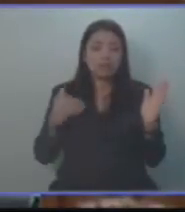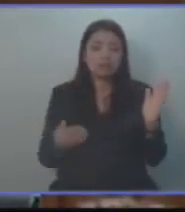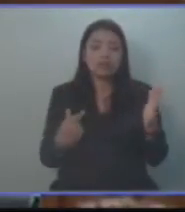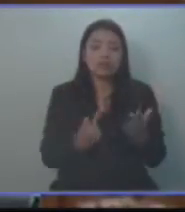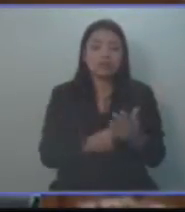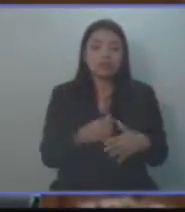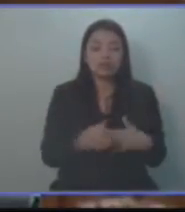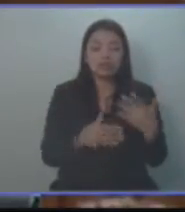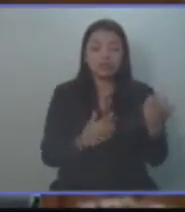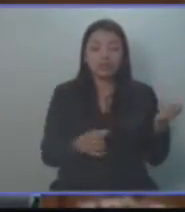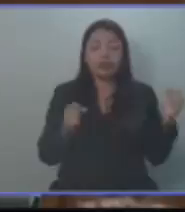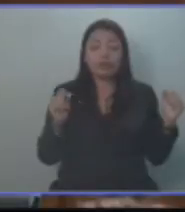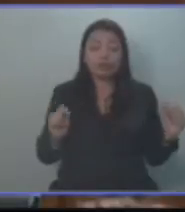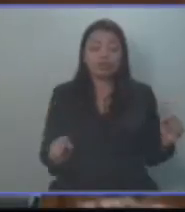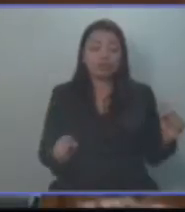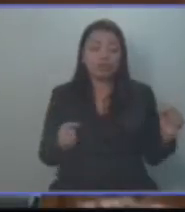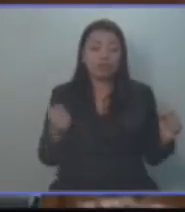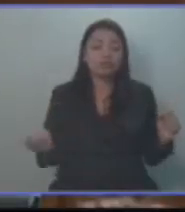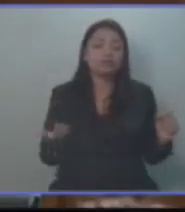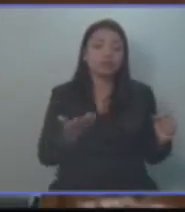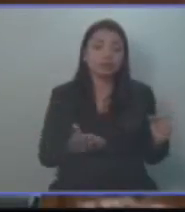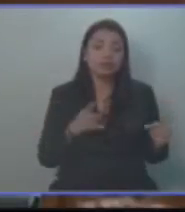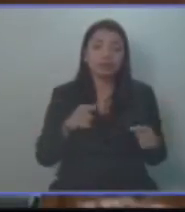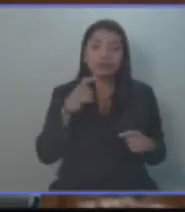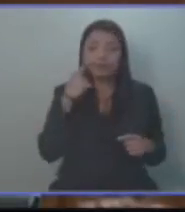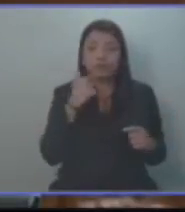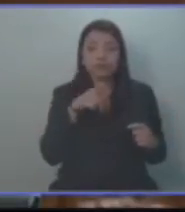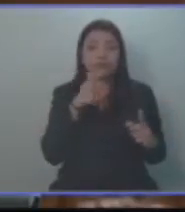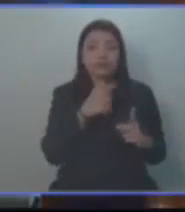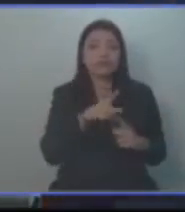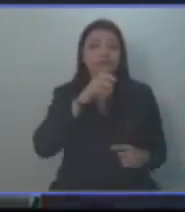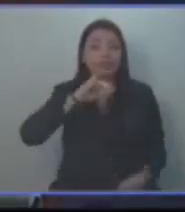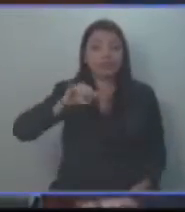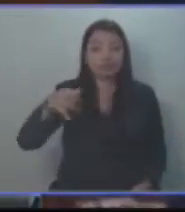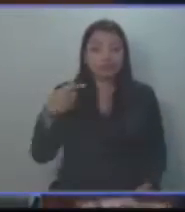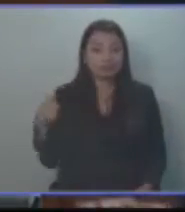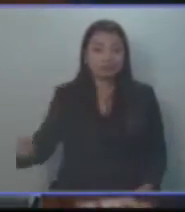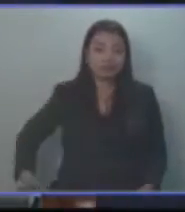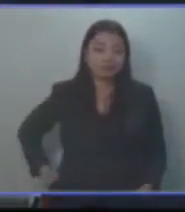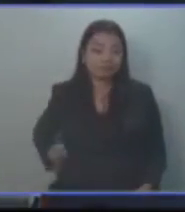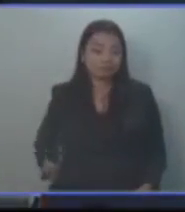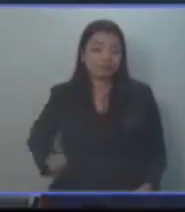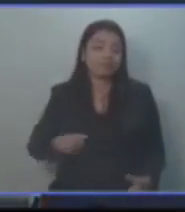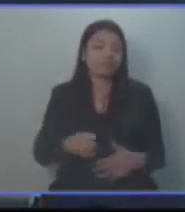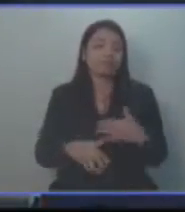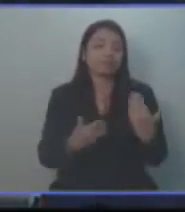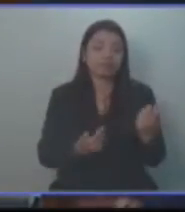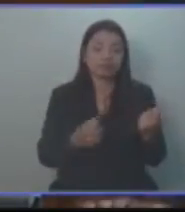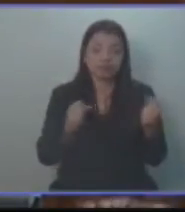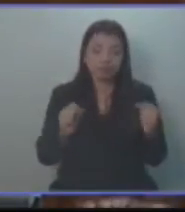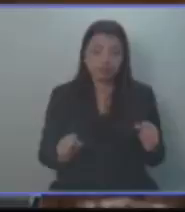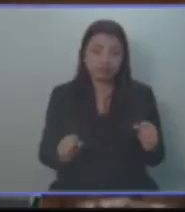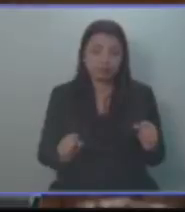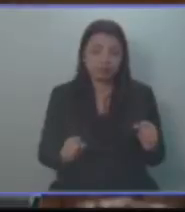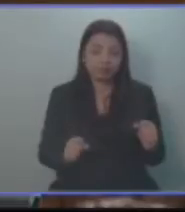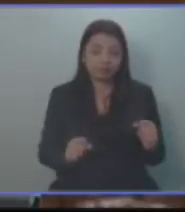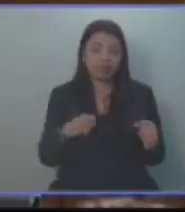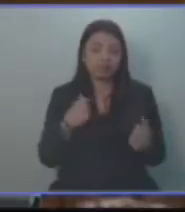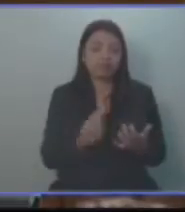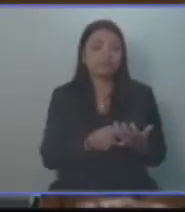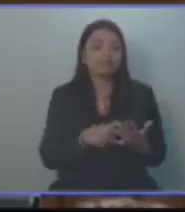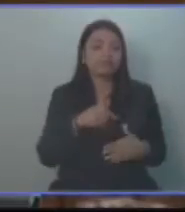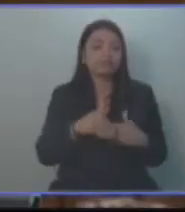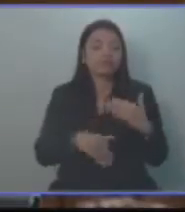y velar por su cumplimiento. J, proveer a los estudiantes de internado rotatorio y año social de